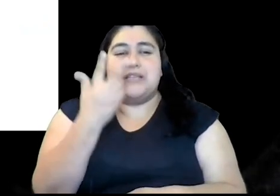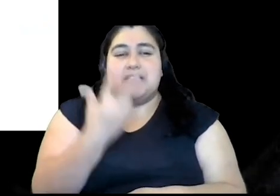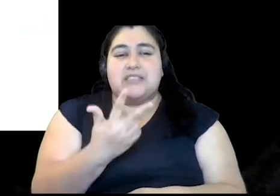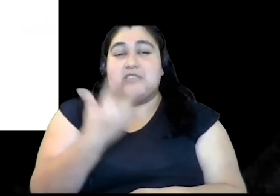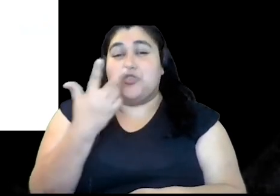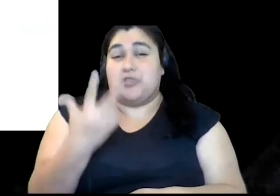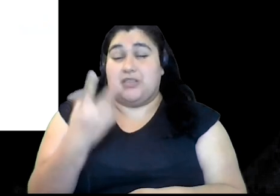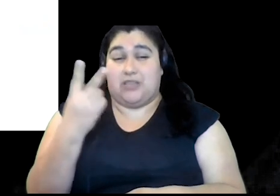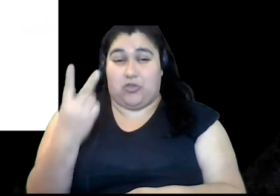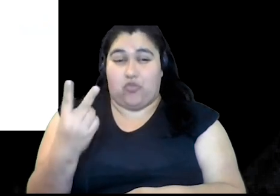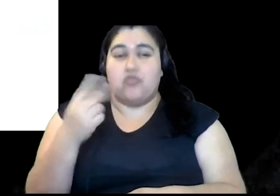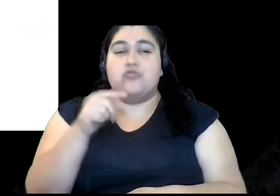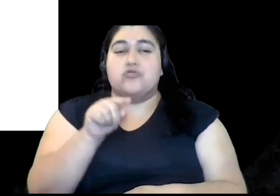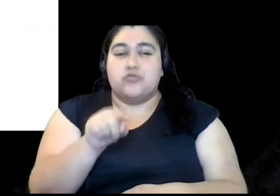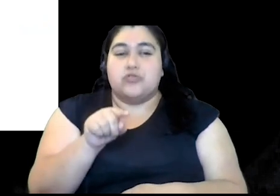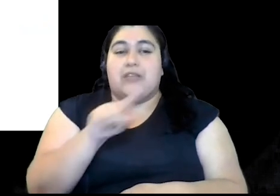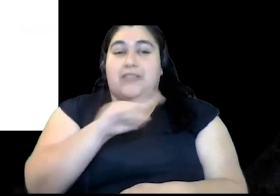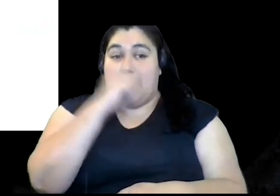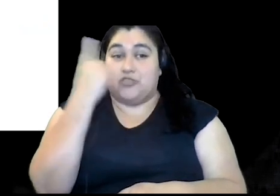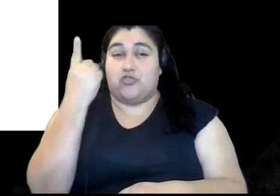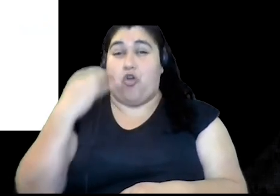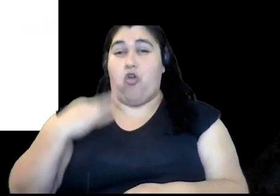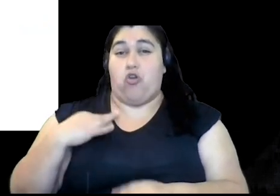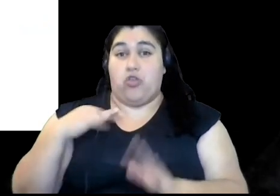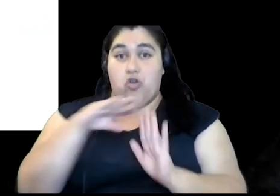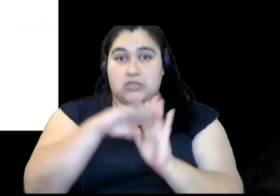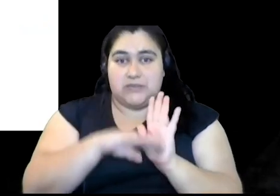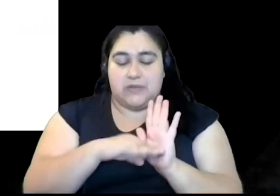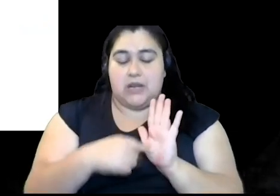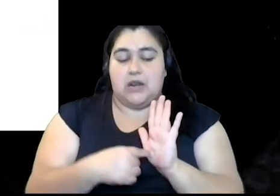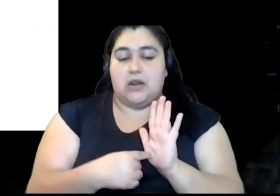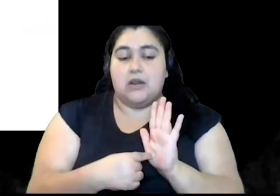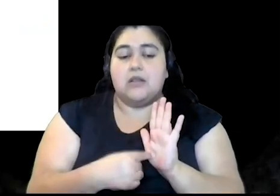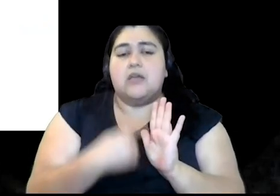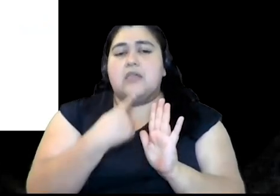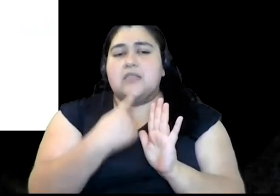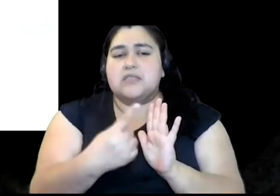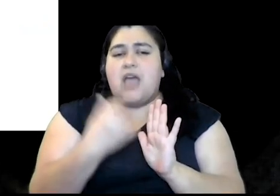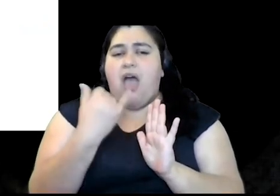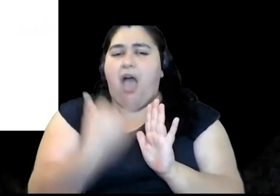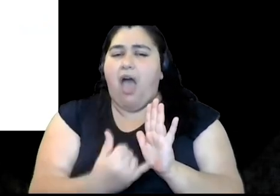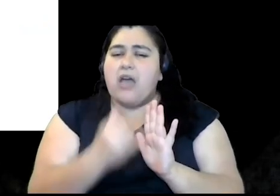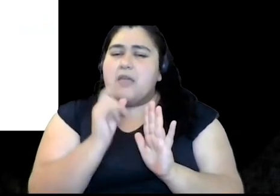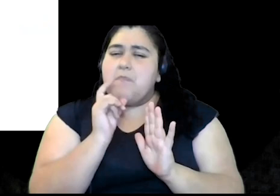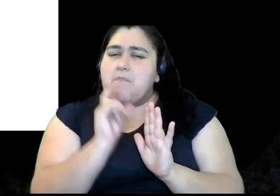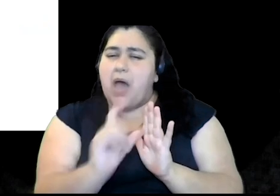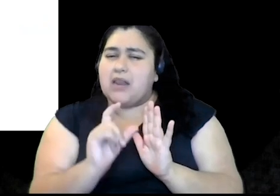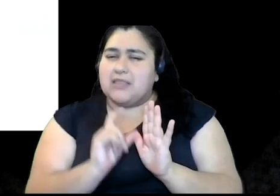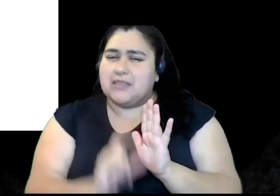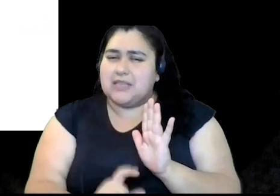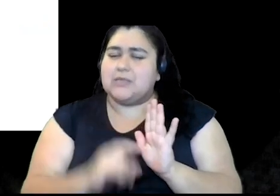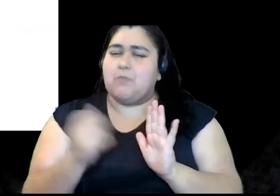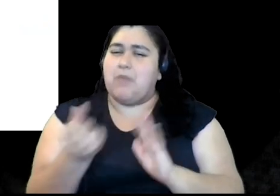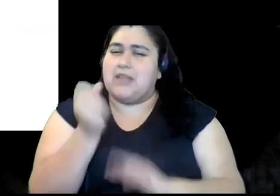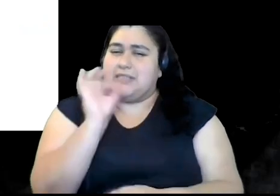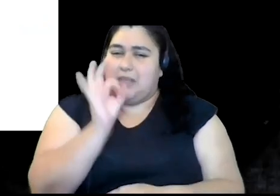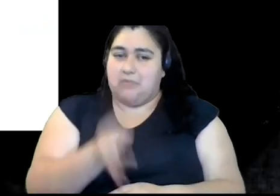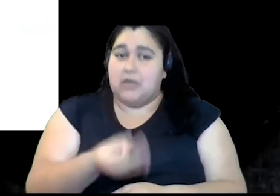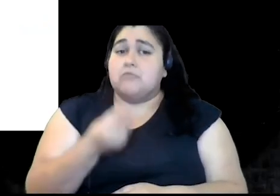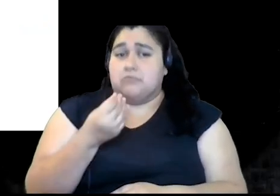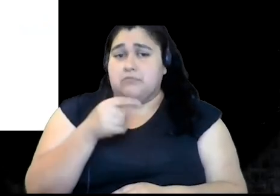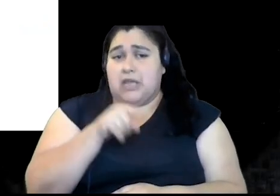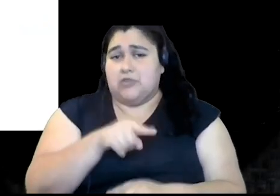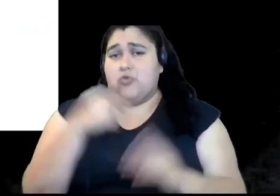del Código Civil y Comercial de la Nación tiene algunos conceptos a considerar porque tendrían